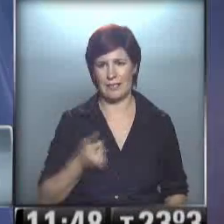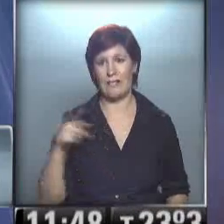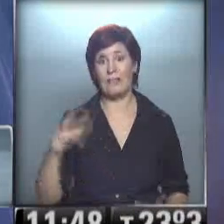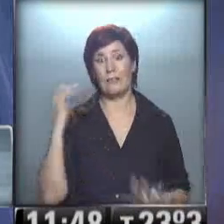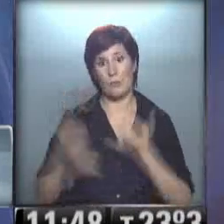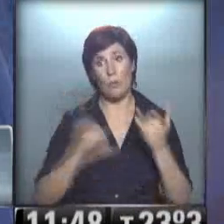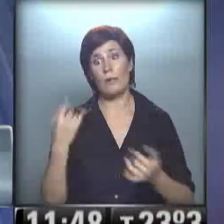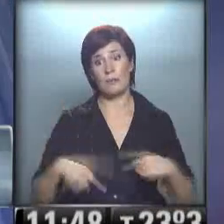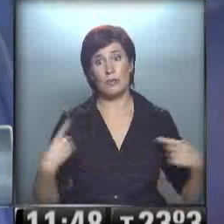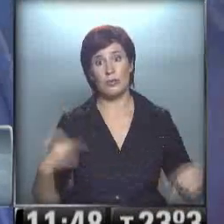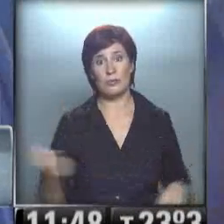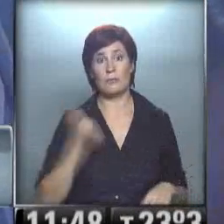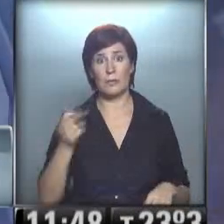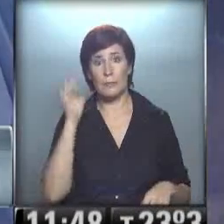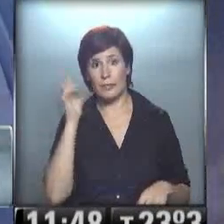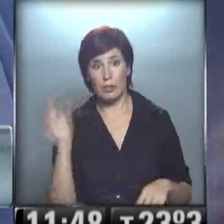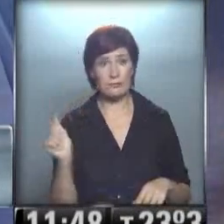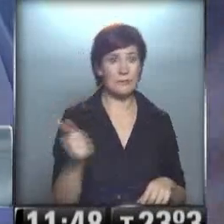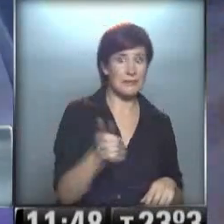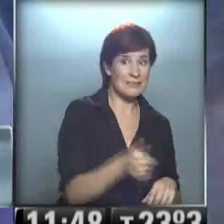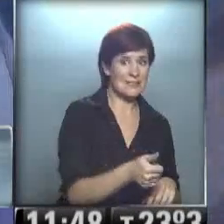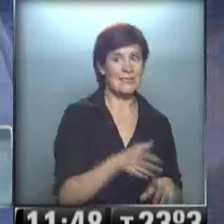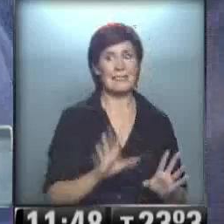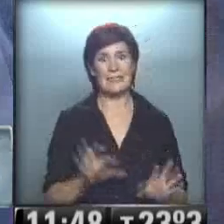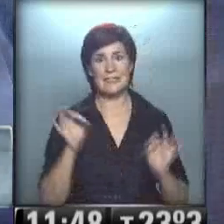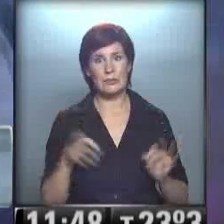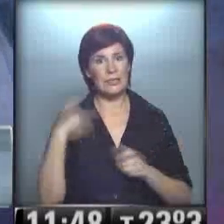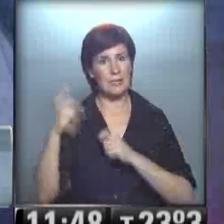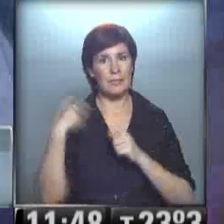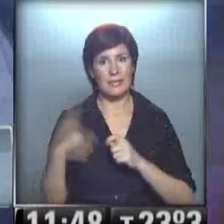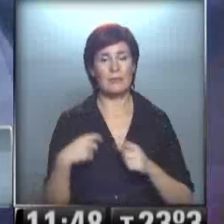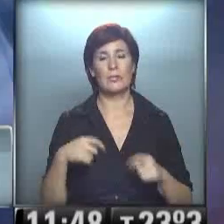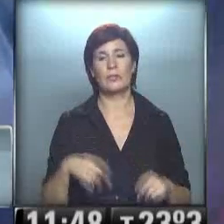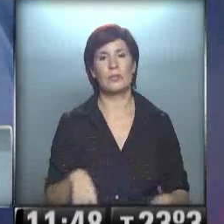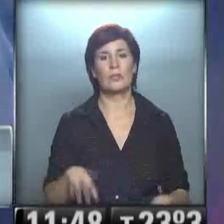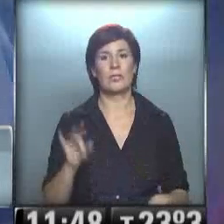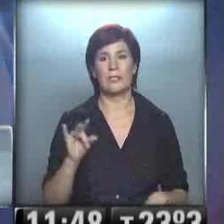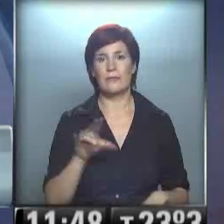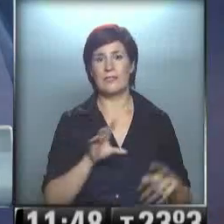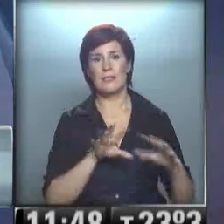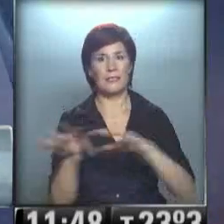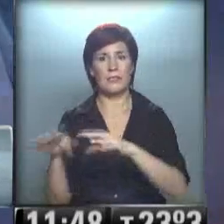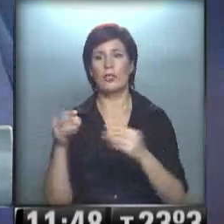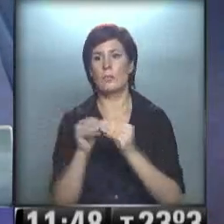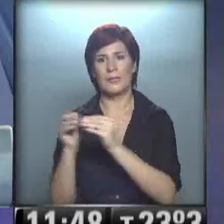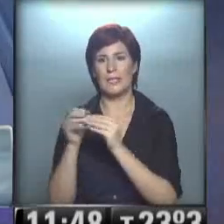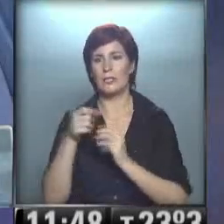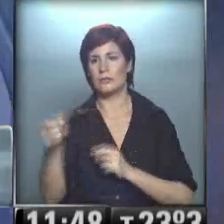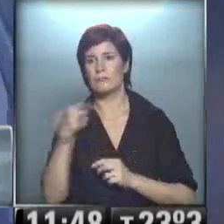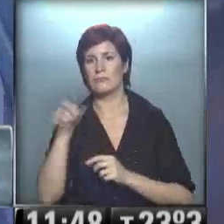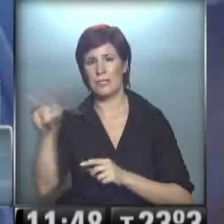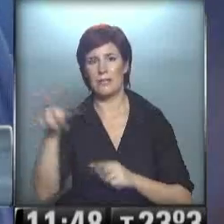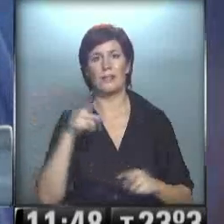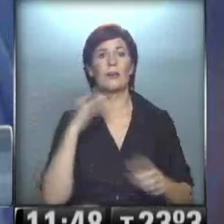definiciones importantes. Perdón, me voy a cruzar mal en cámara, pero mientras lo siguen los colegas hablando con Sabatella,